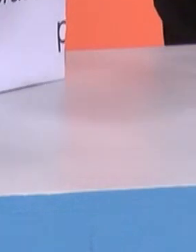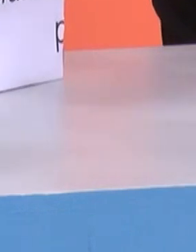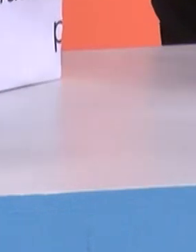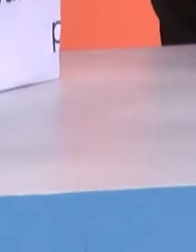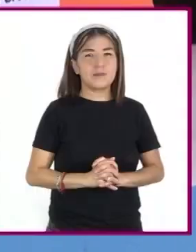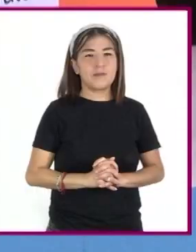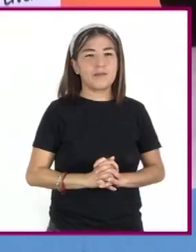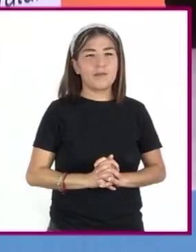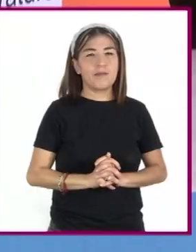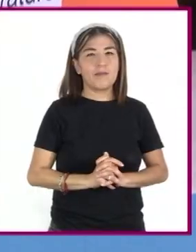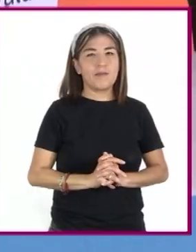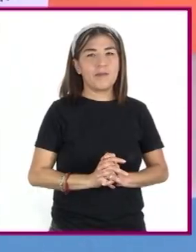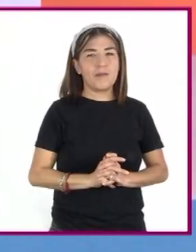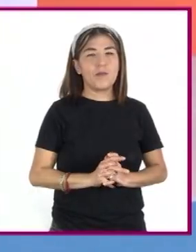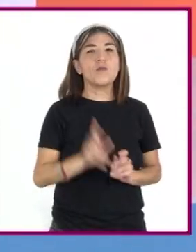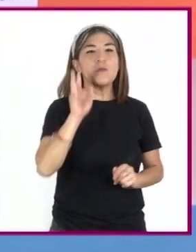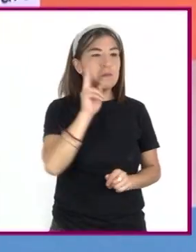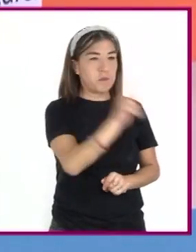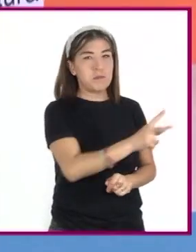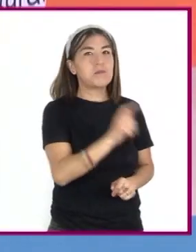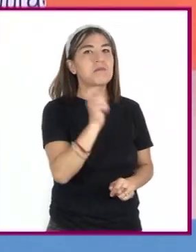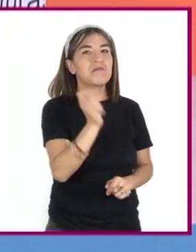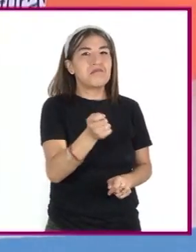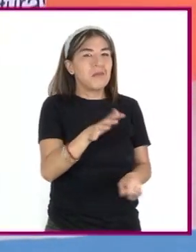Veamos cuál puede ser.